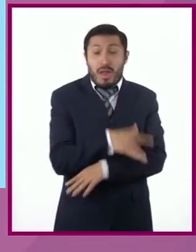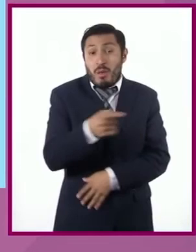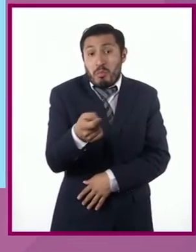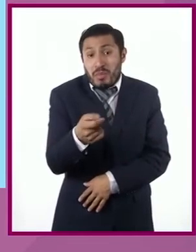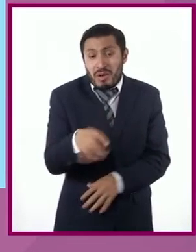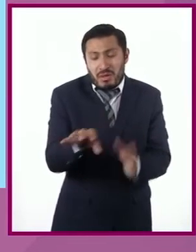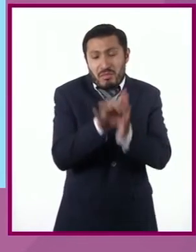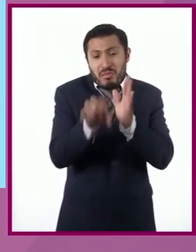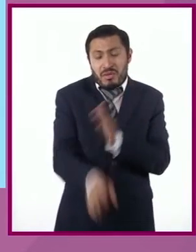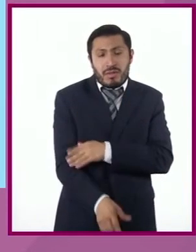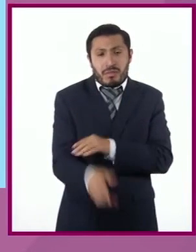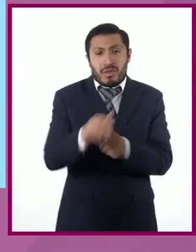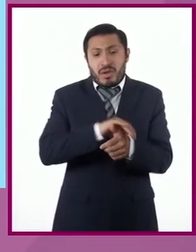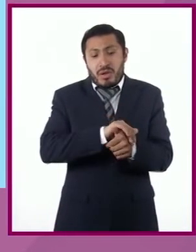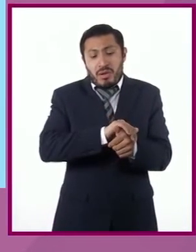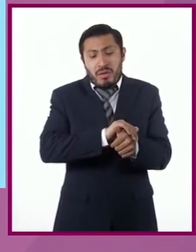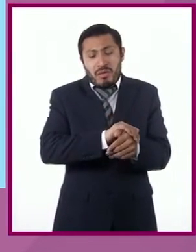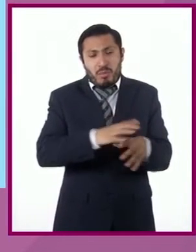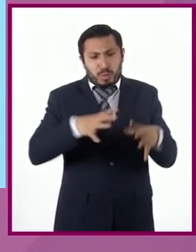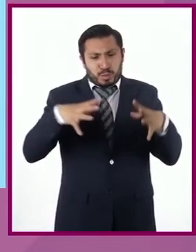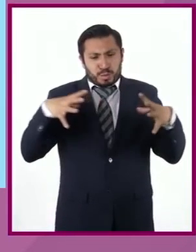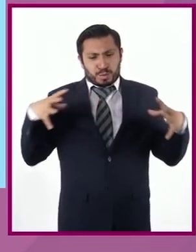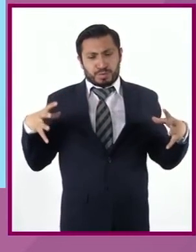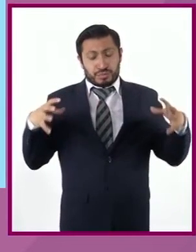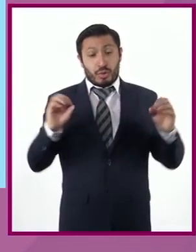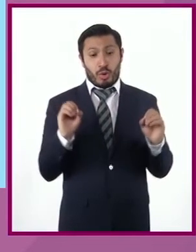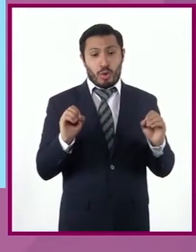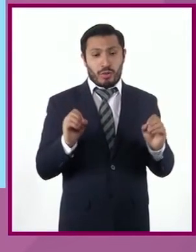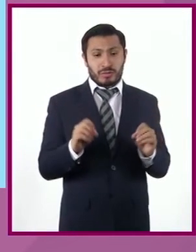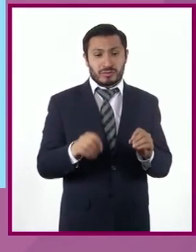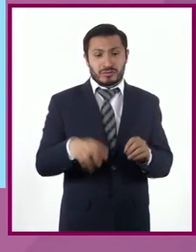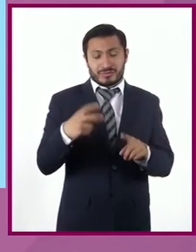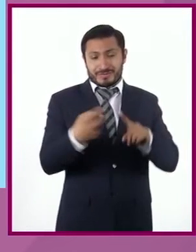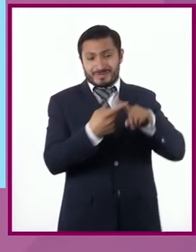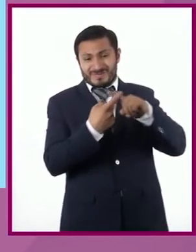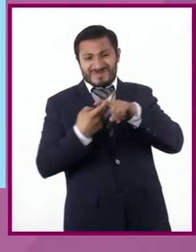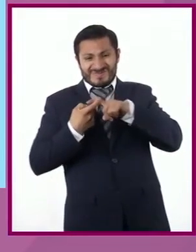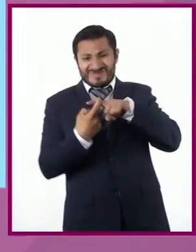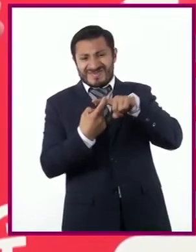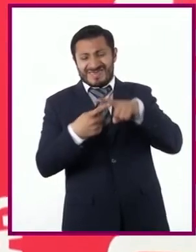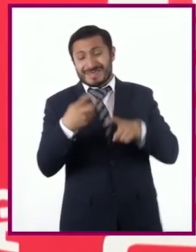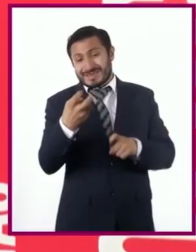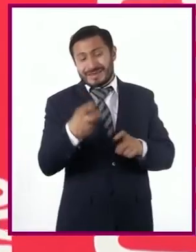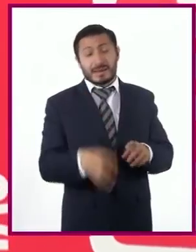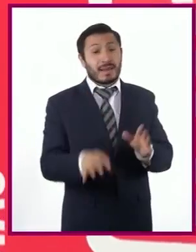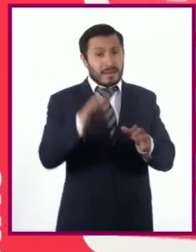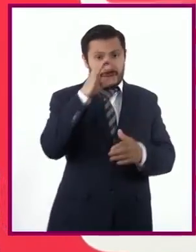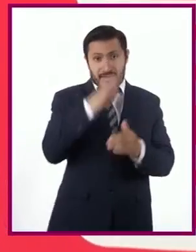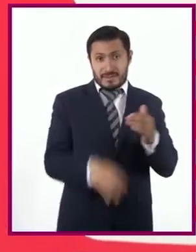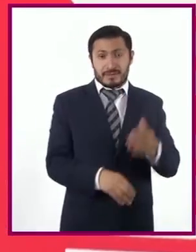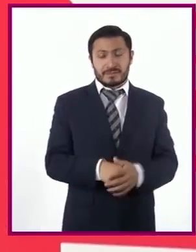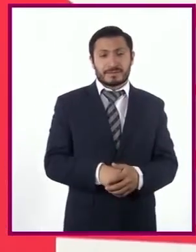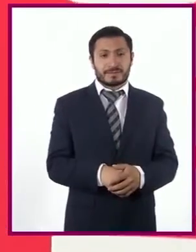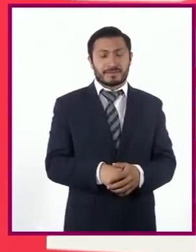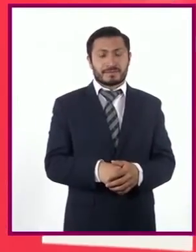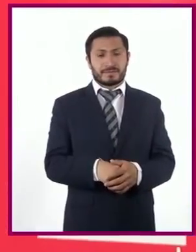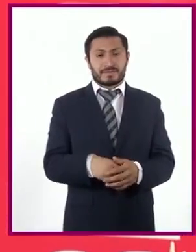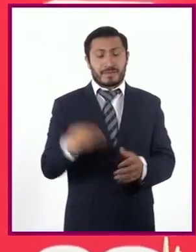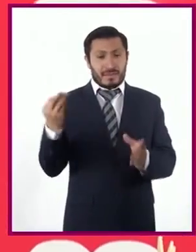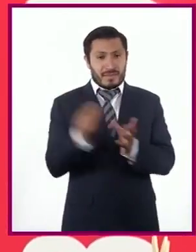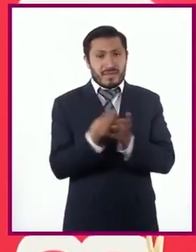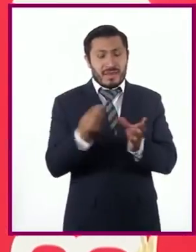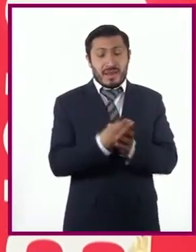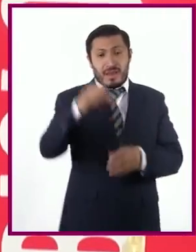Por ejemplo, las tortugas gigantes o las zarigüeyas. Concluyamos. A lo largo de esta